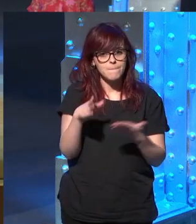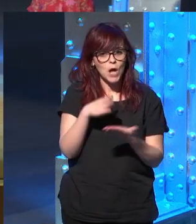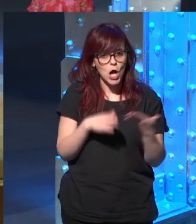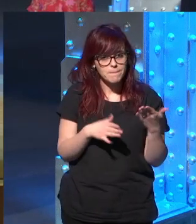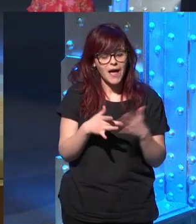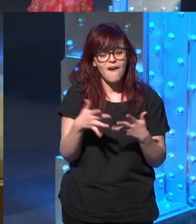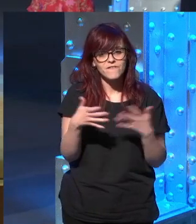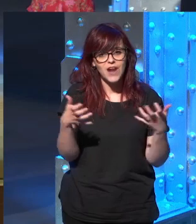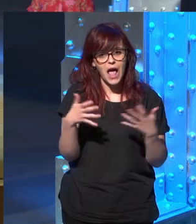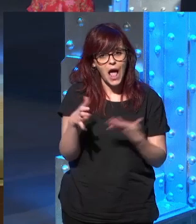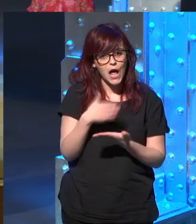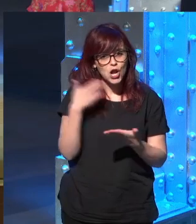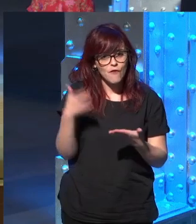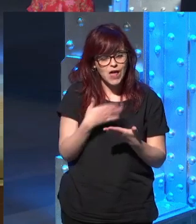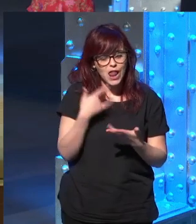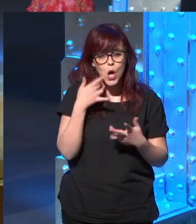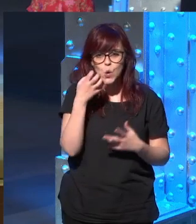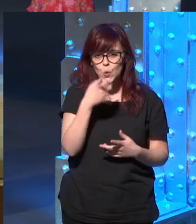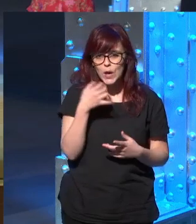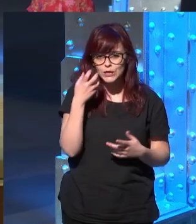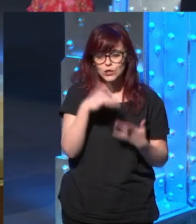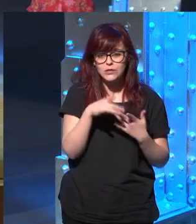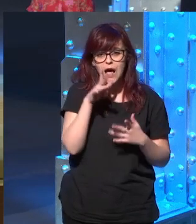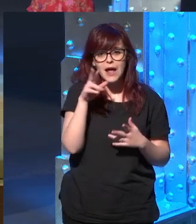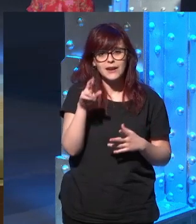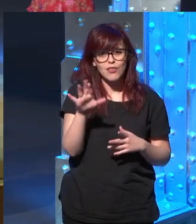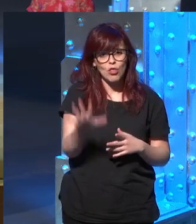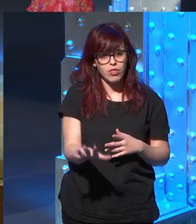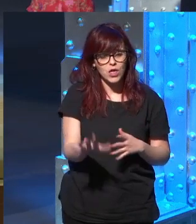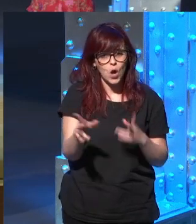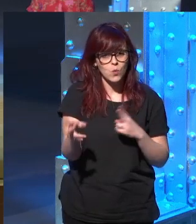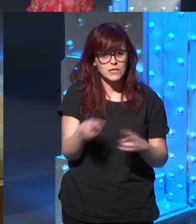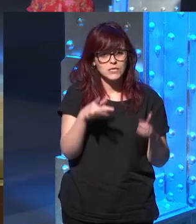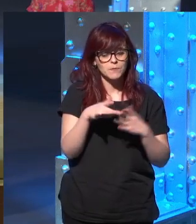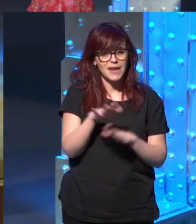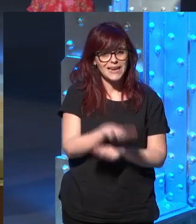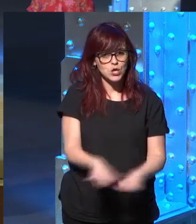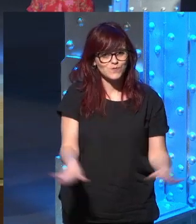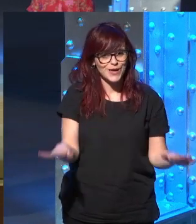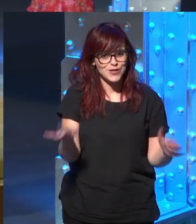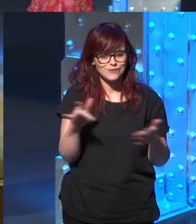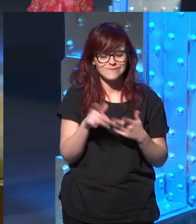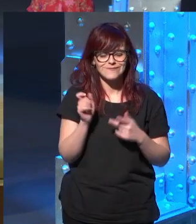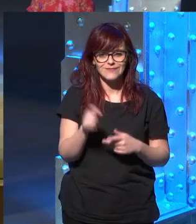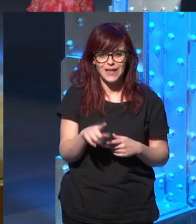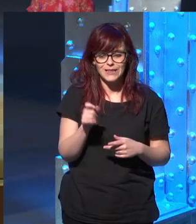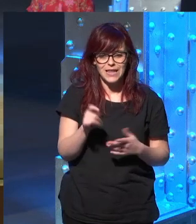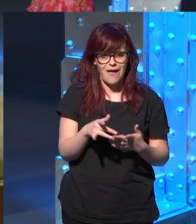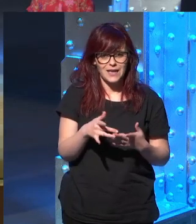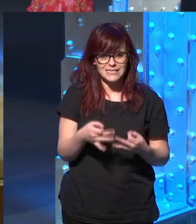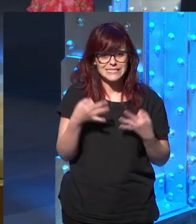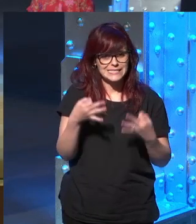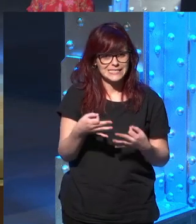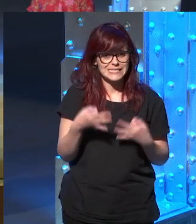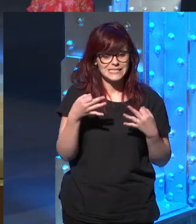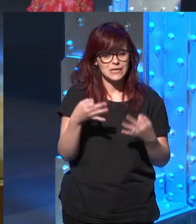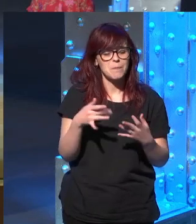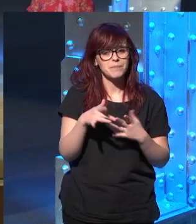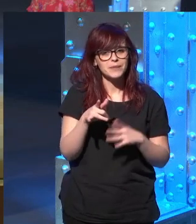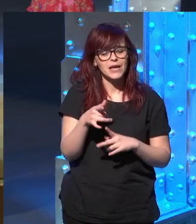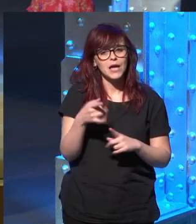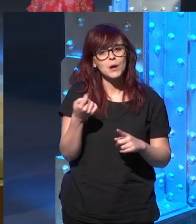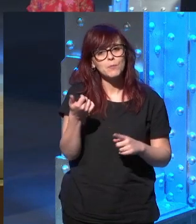poemas, leen fragmentos de novelas, cuentos, en Radio 5 hay una sesión que me encanta que es para niños pequeños que cada vez